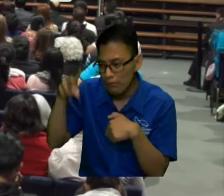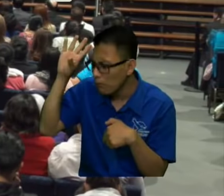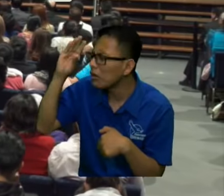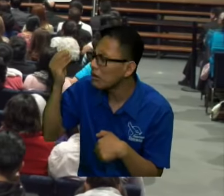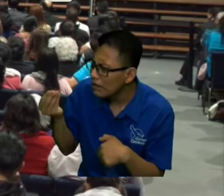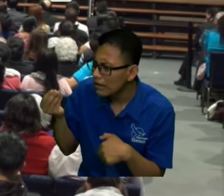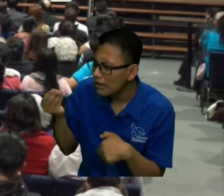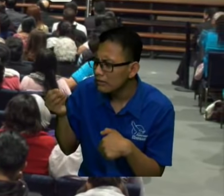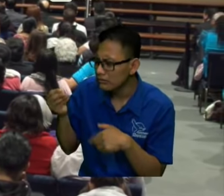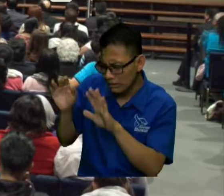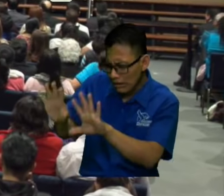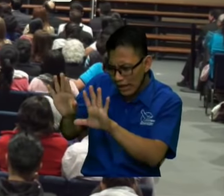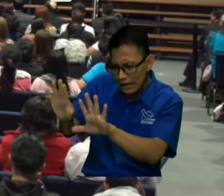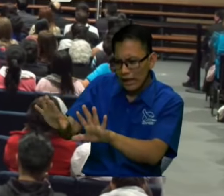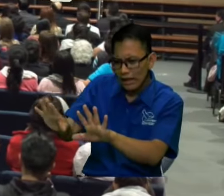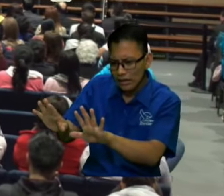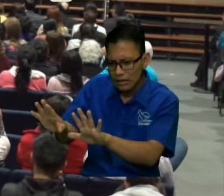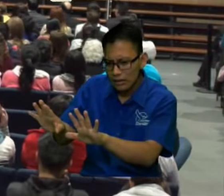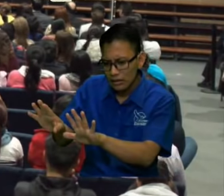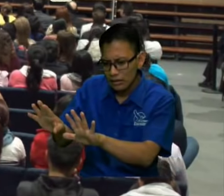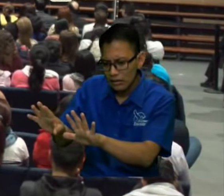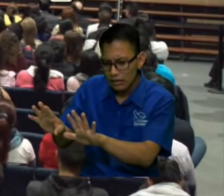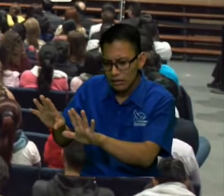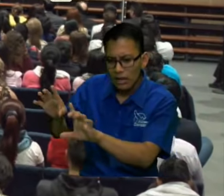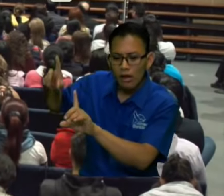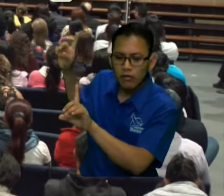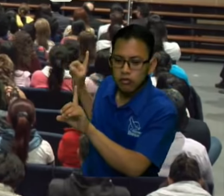seguís corriendo? Te vienen persiguiendo, pues.